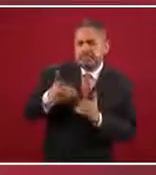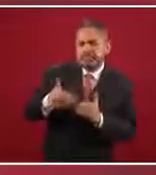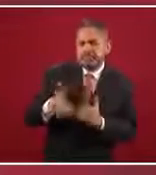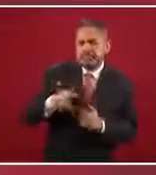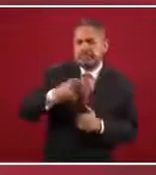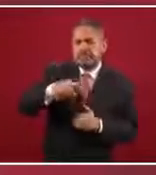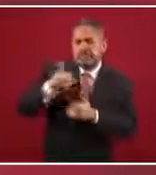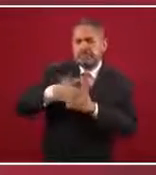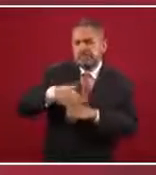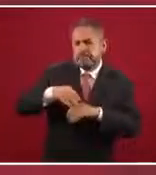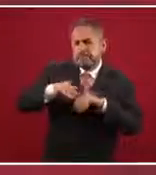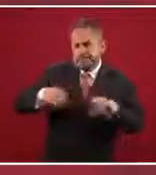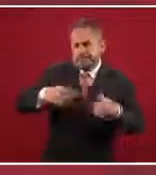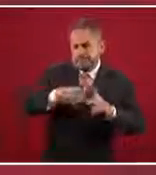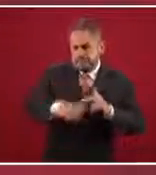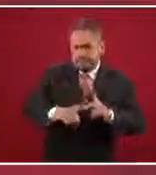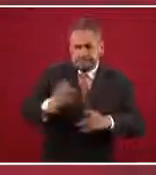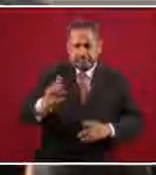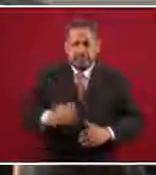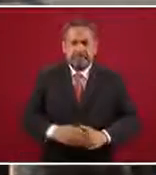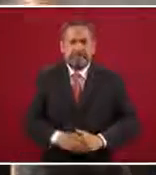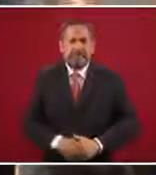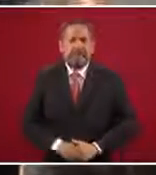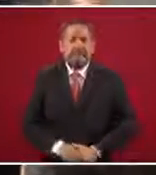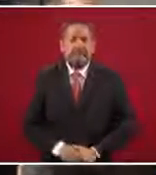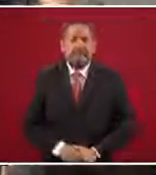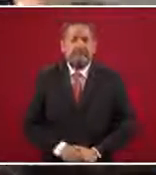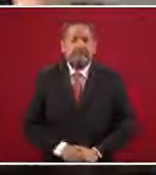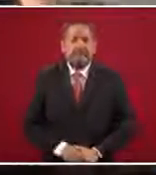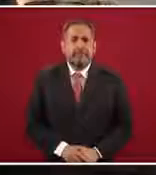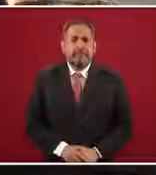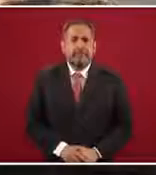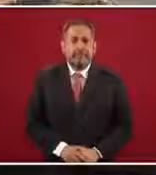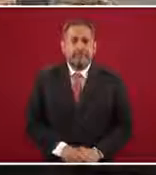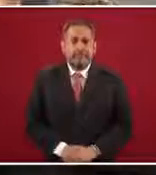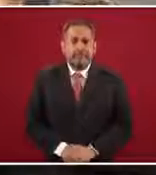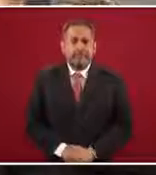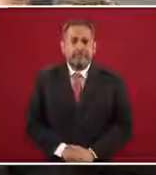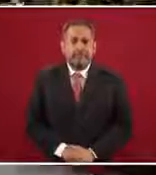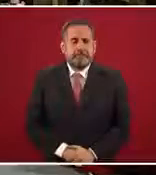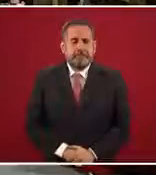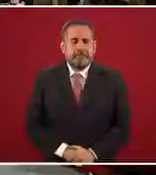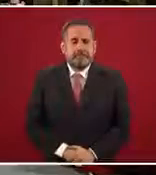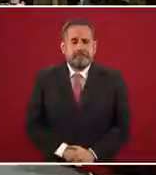pronto a iniciar con la obra bueno ya están los 4